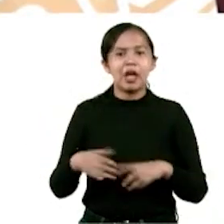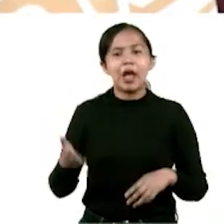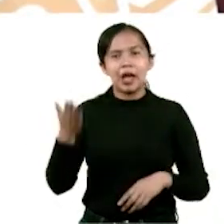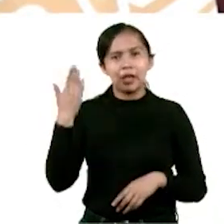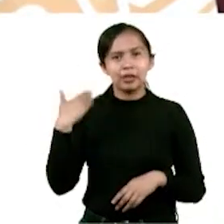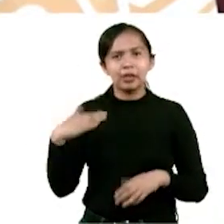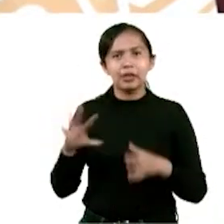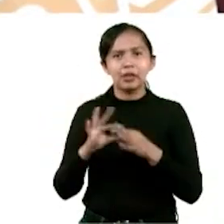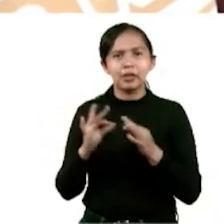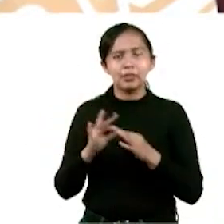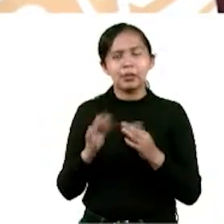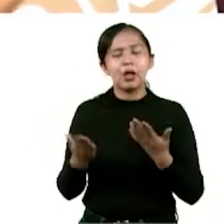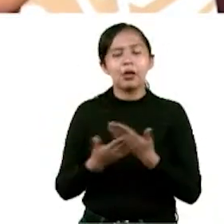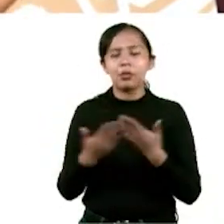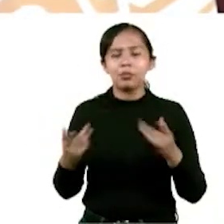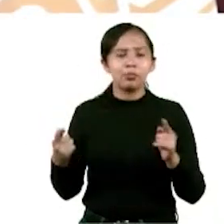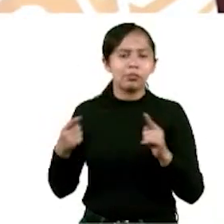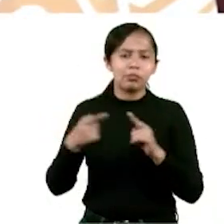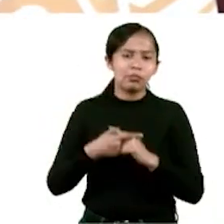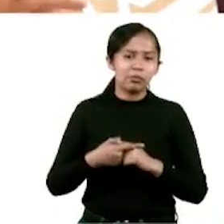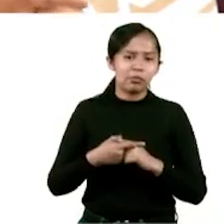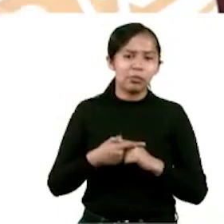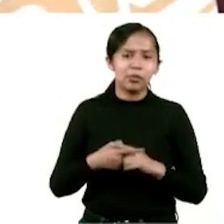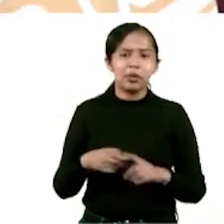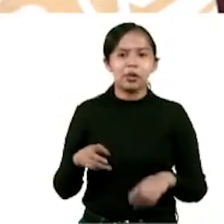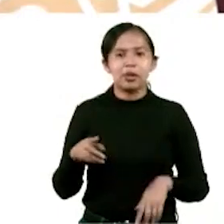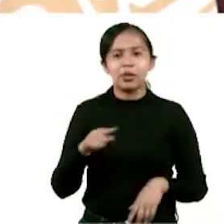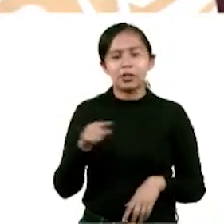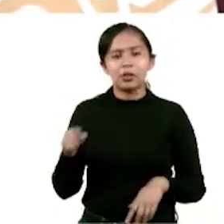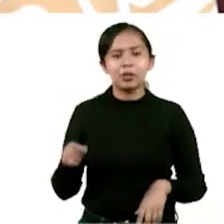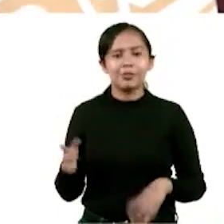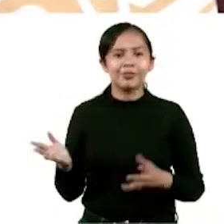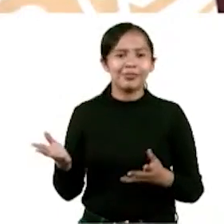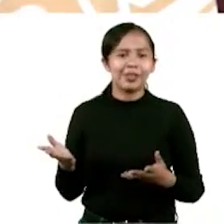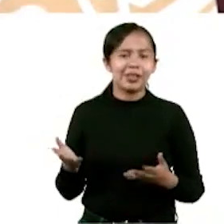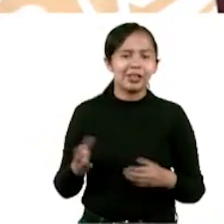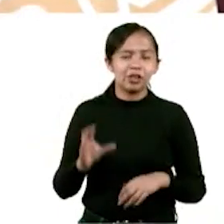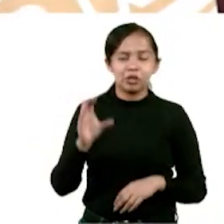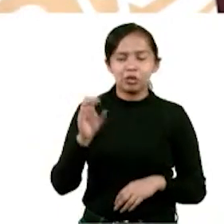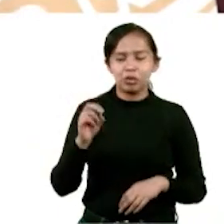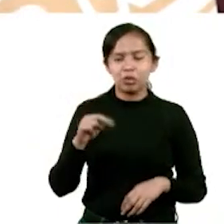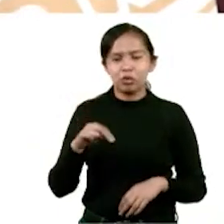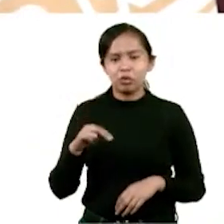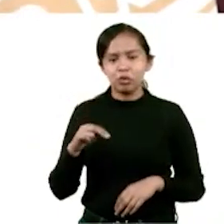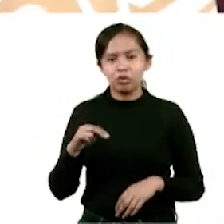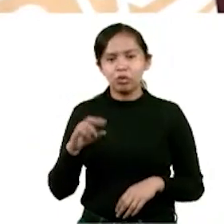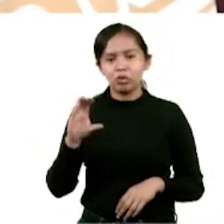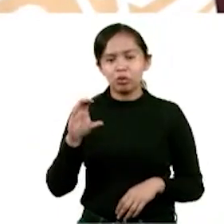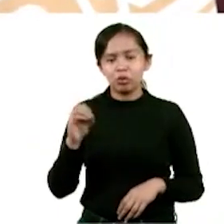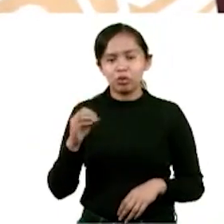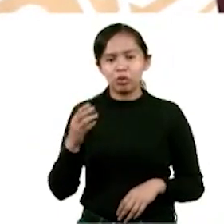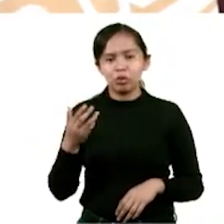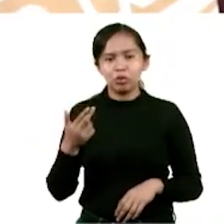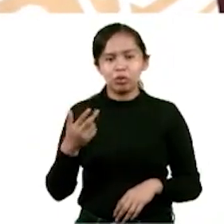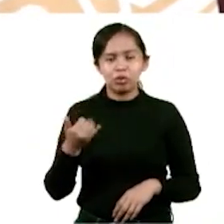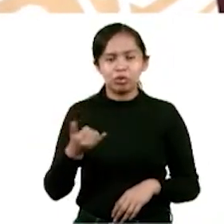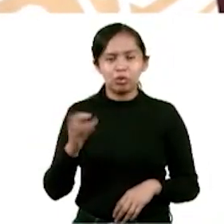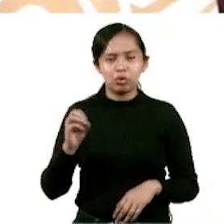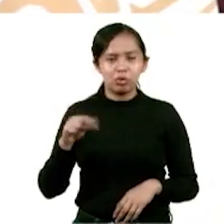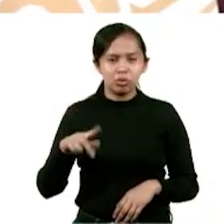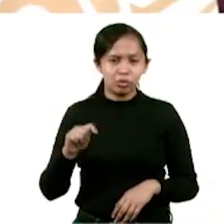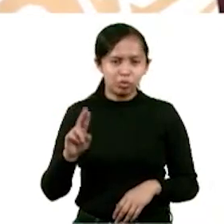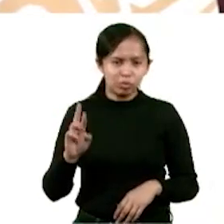postura que habían tenido y no tiene más que una motivación política de coyuntura. Con la reforma que se hizo,